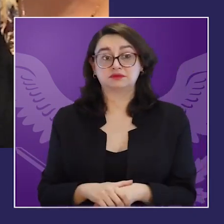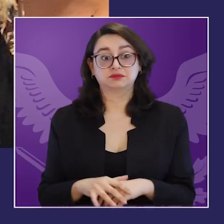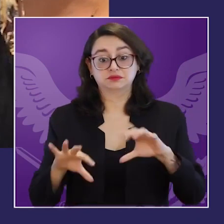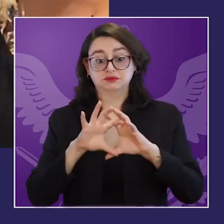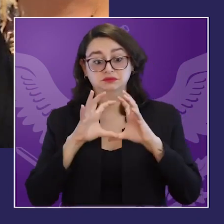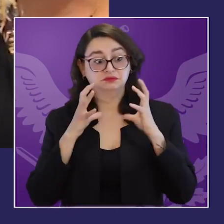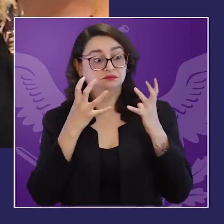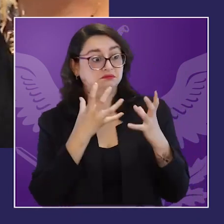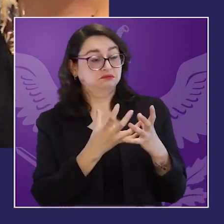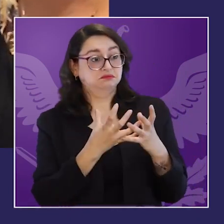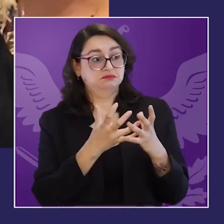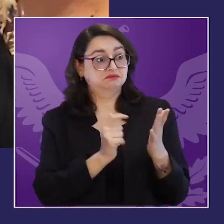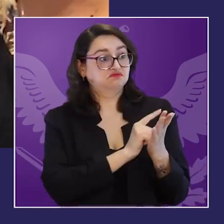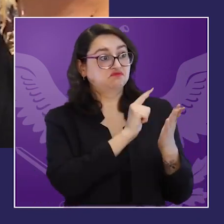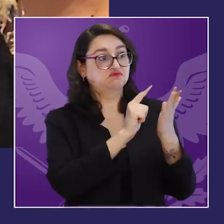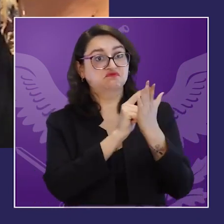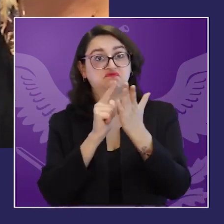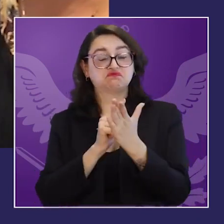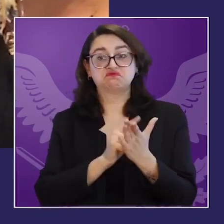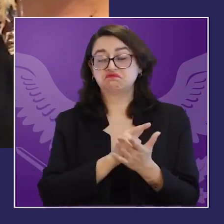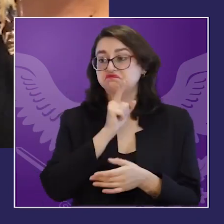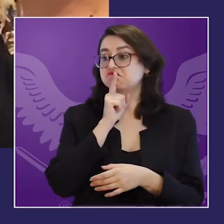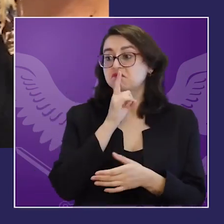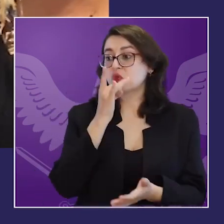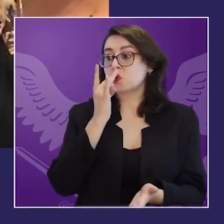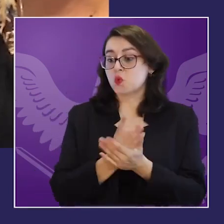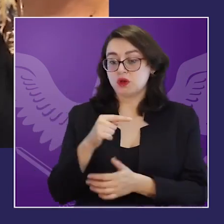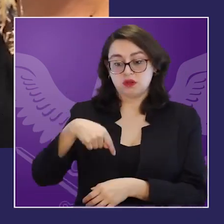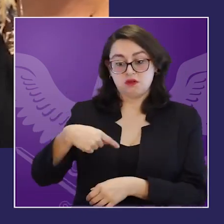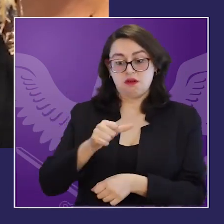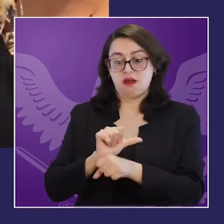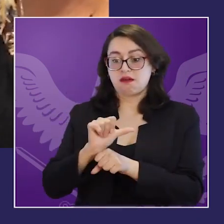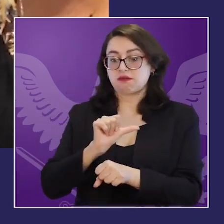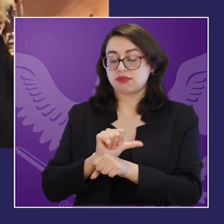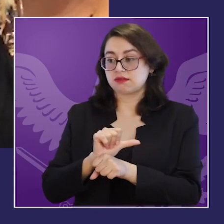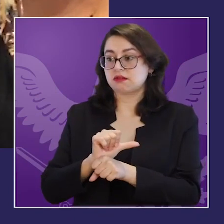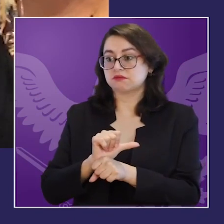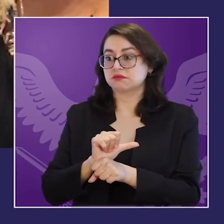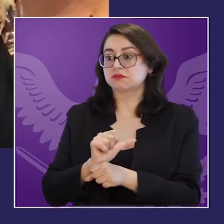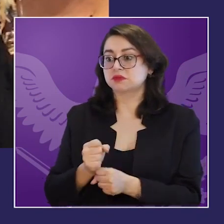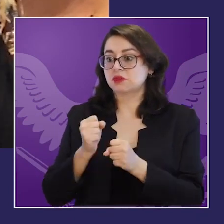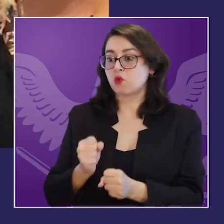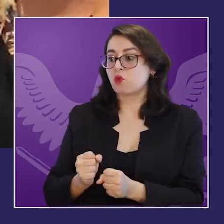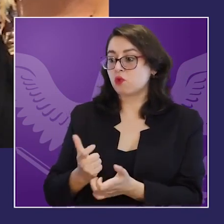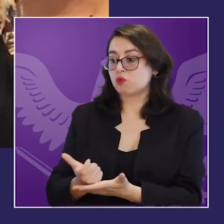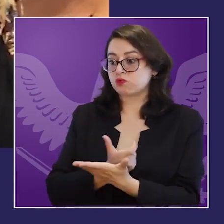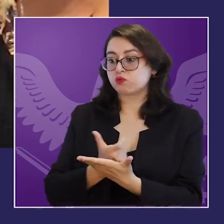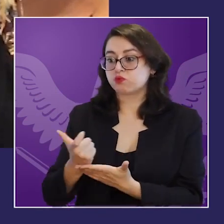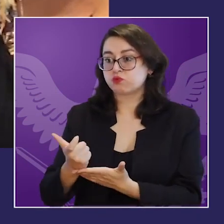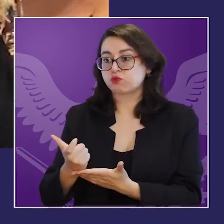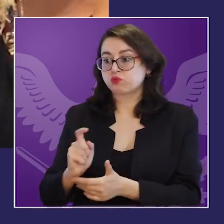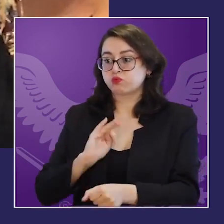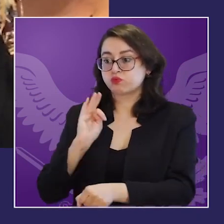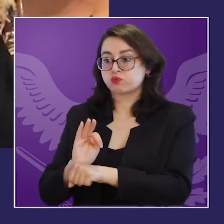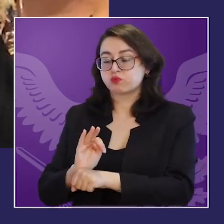para garantizar una indemnización o un mecanismo de reparación a hijos e hijas